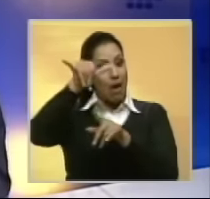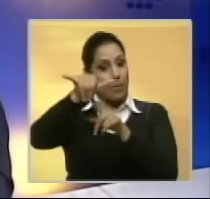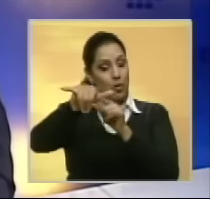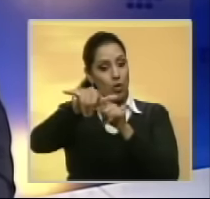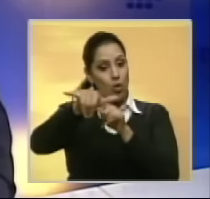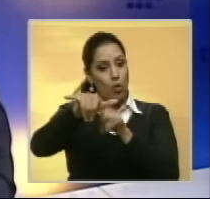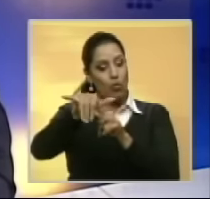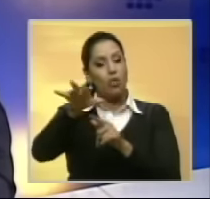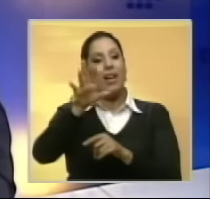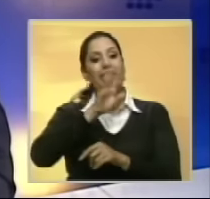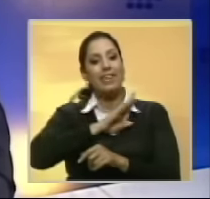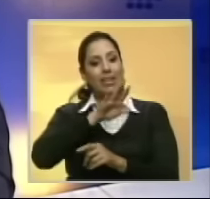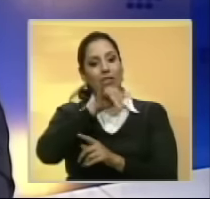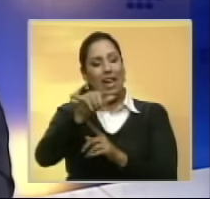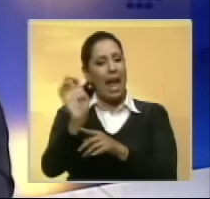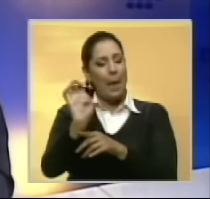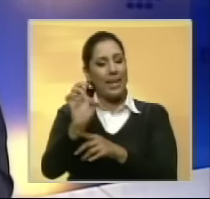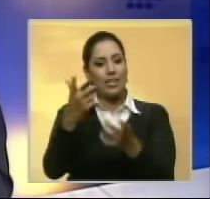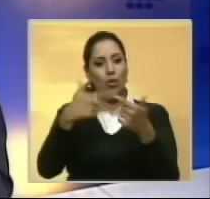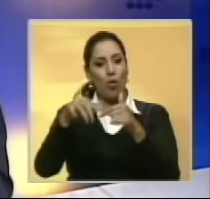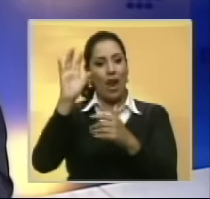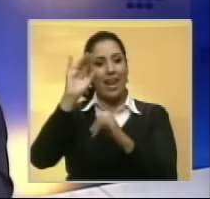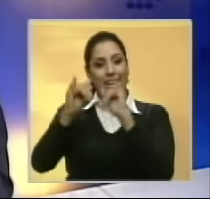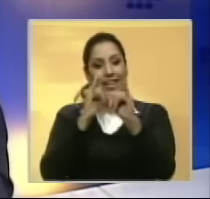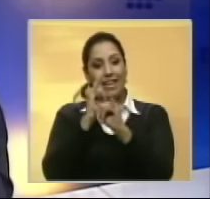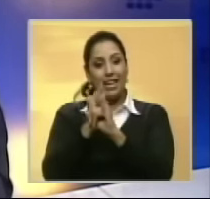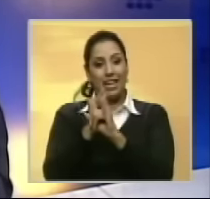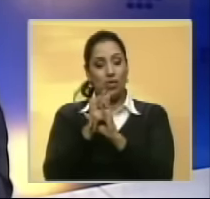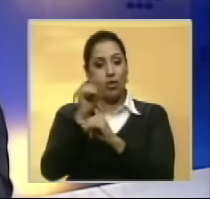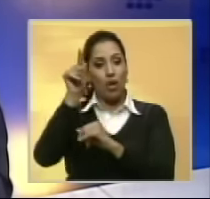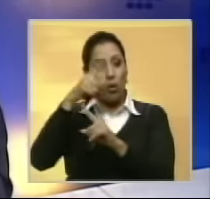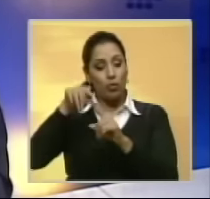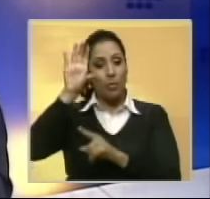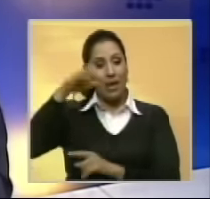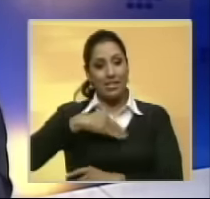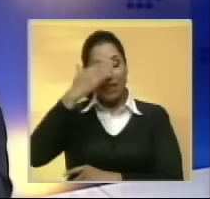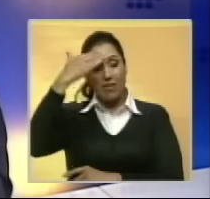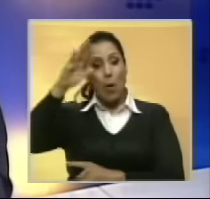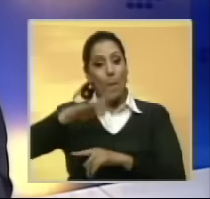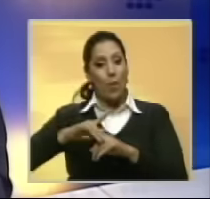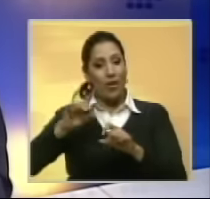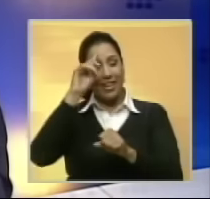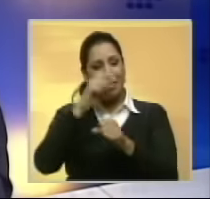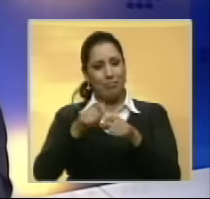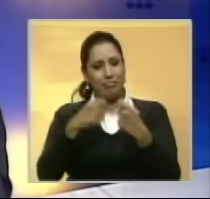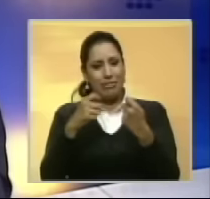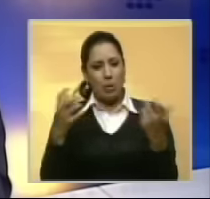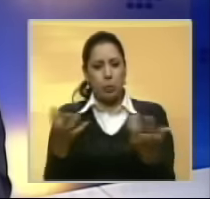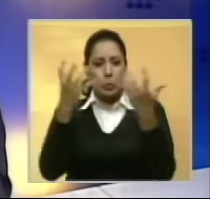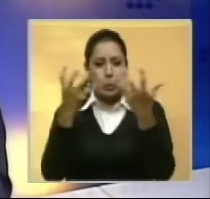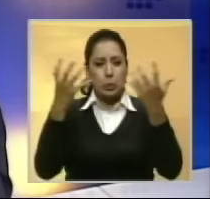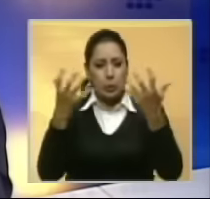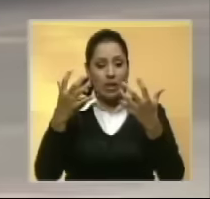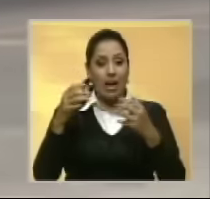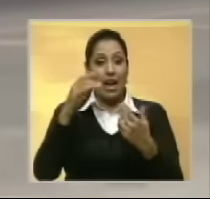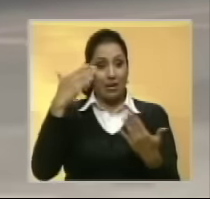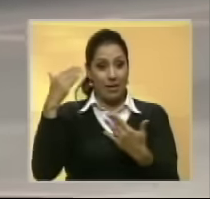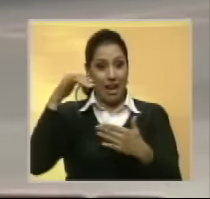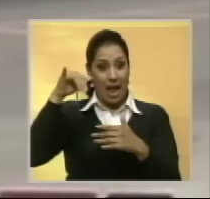aerolínea Emirates aterrizó en emergencia en el aeropuerto internacional de Dubái tras sufrir una falla operacional e incendiarse. El